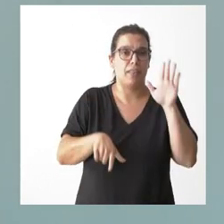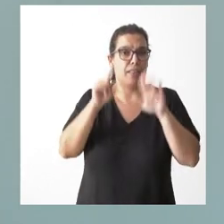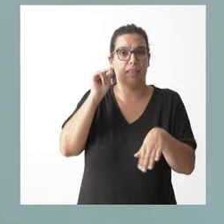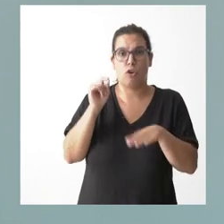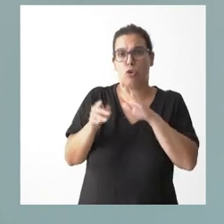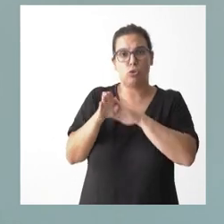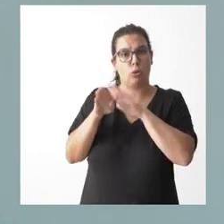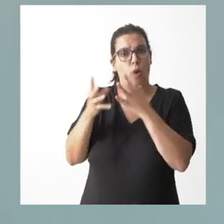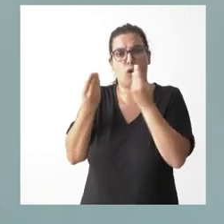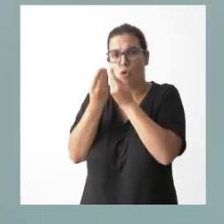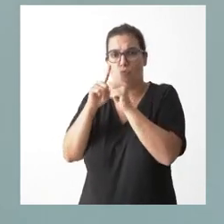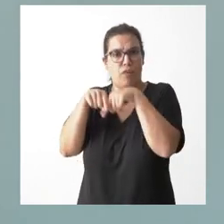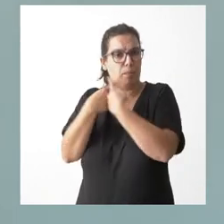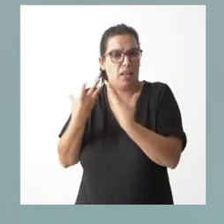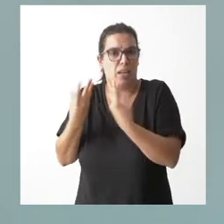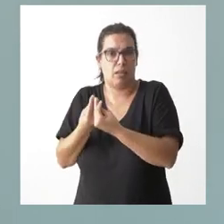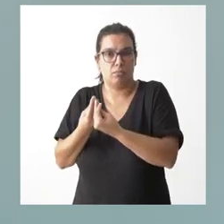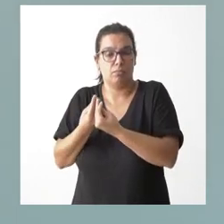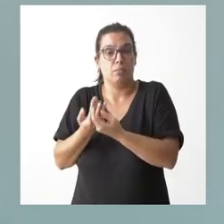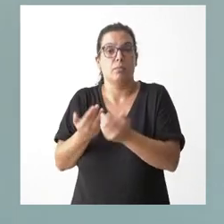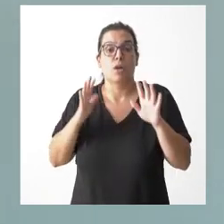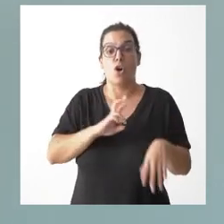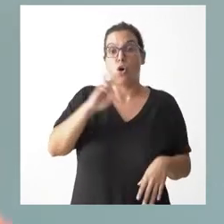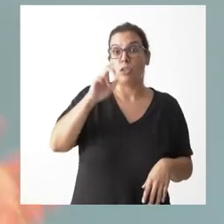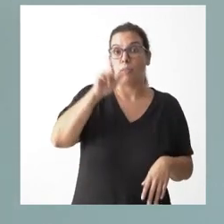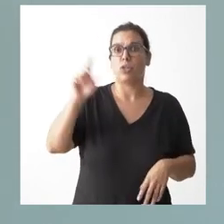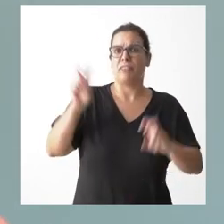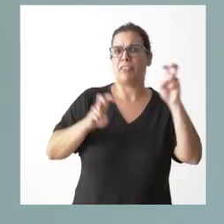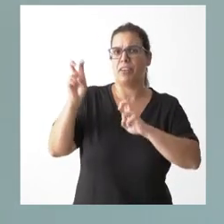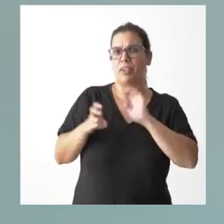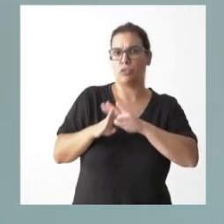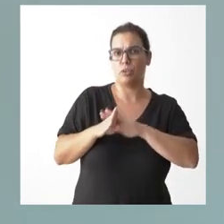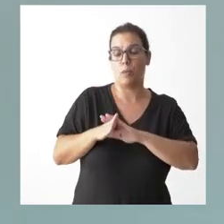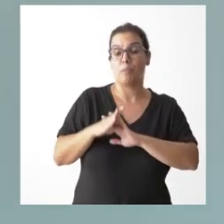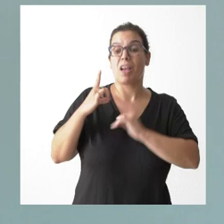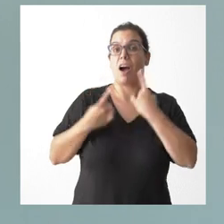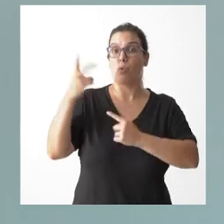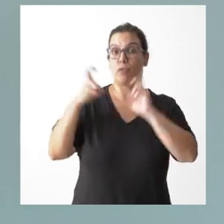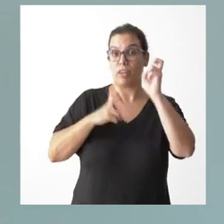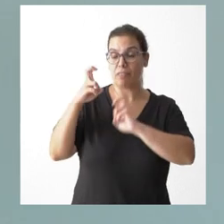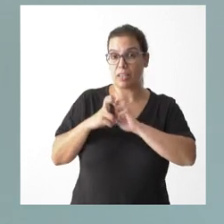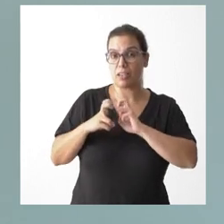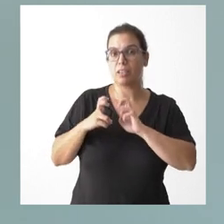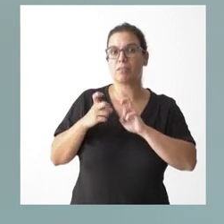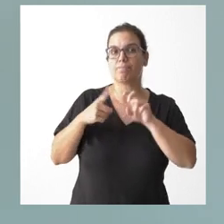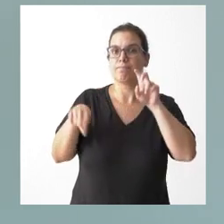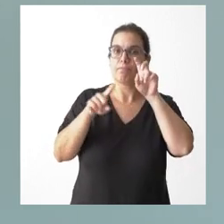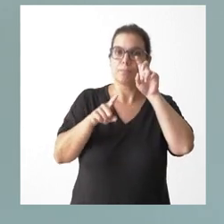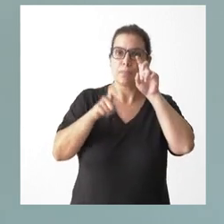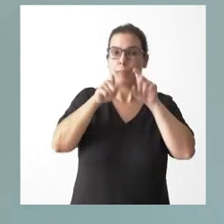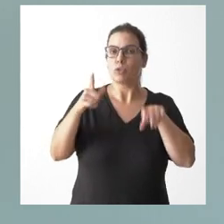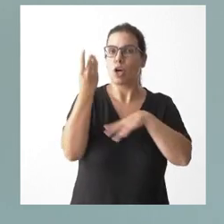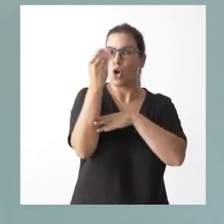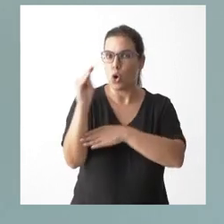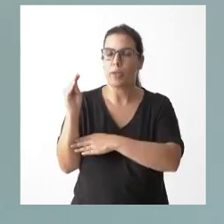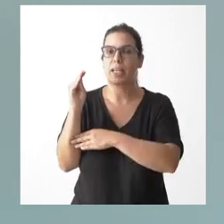personas más allegadas y otras personas pues, que siguen viniendo. Sí que es verdad que muchos de los que vienen son personas jóvenes o